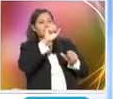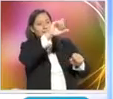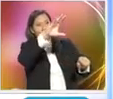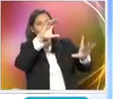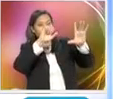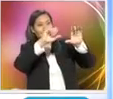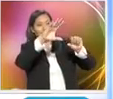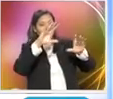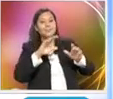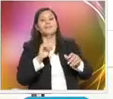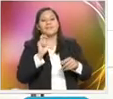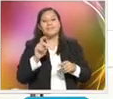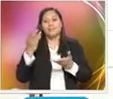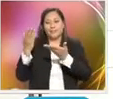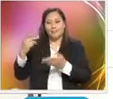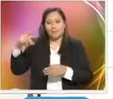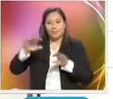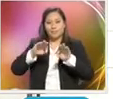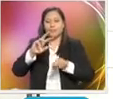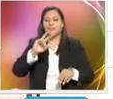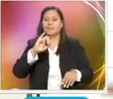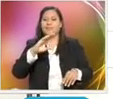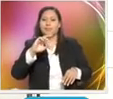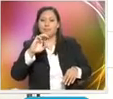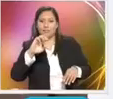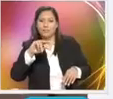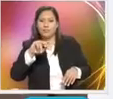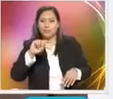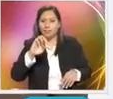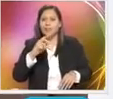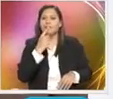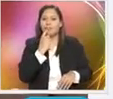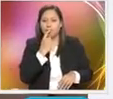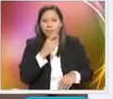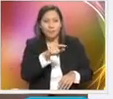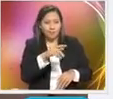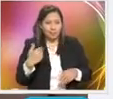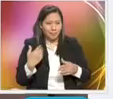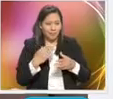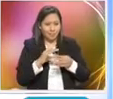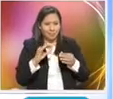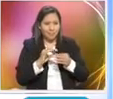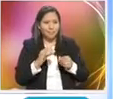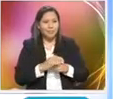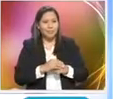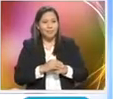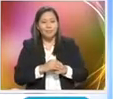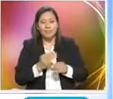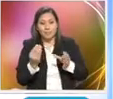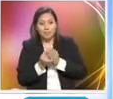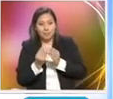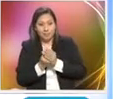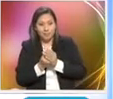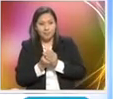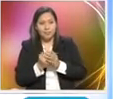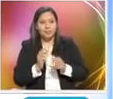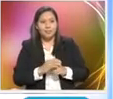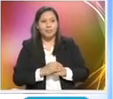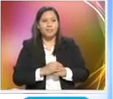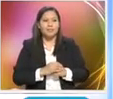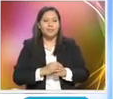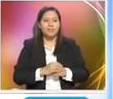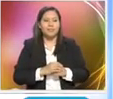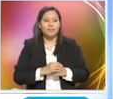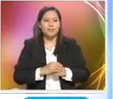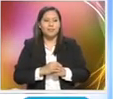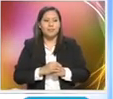refiero al trabajo de Vicente Rojo Cama. Sí, que por lo que me estabas contando, antes de entrar ahorita a esta sección, es